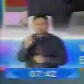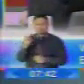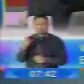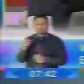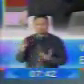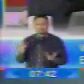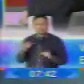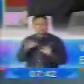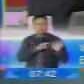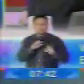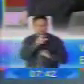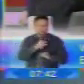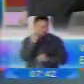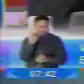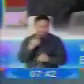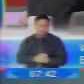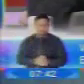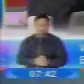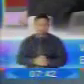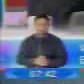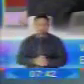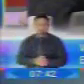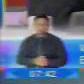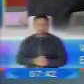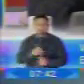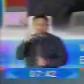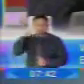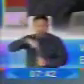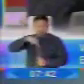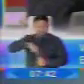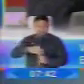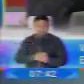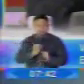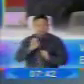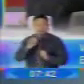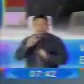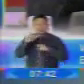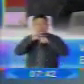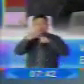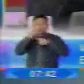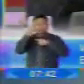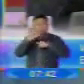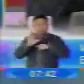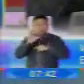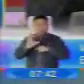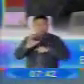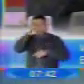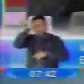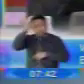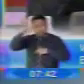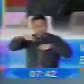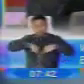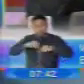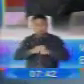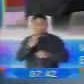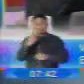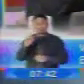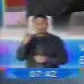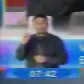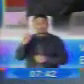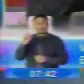rápida para que la ciudadanía lo entienda. Es precisamente esto, Roberto. Esta línea de fomento, Cultura en Movimiento, Emerge 2020, es la